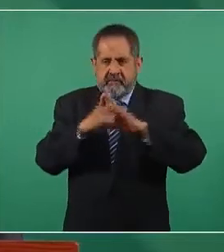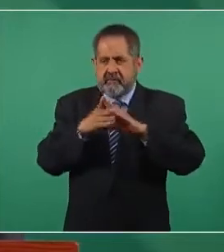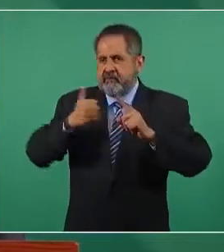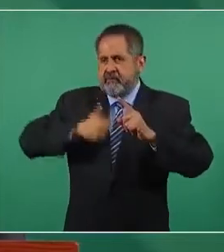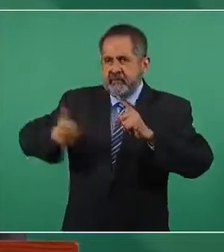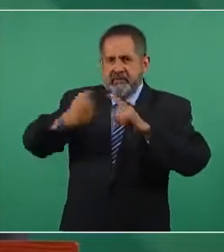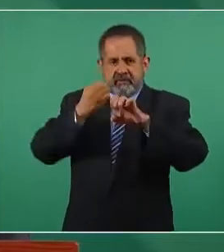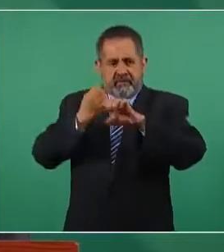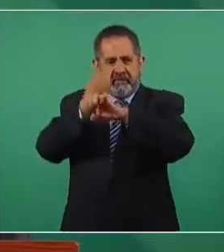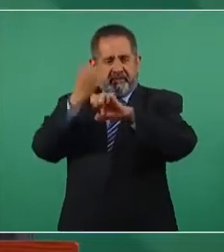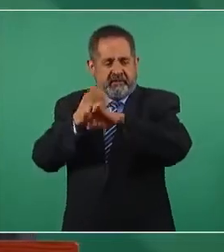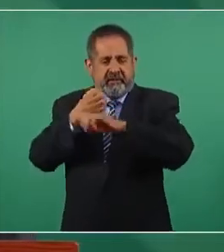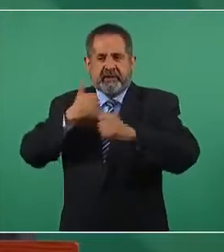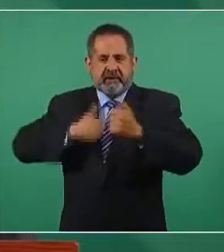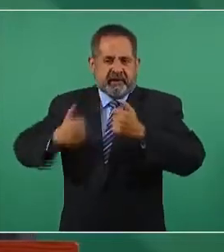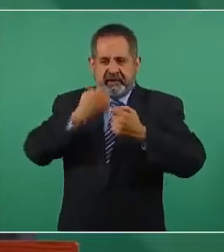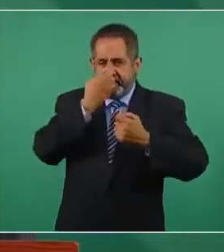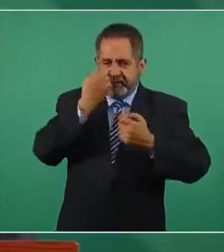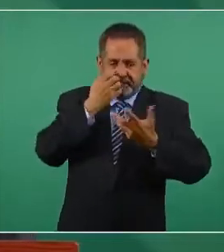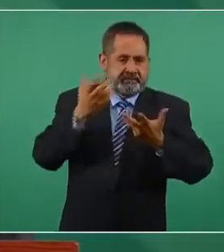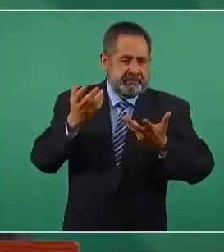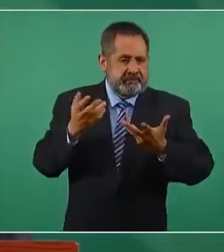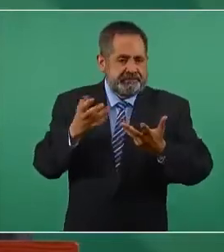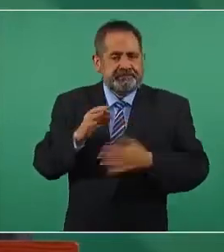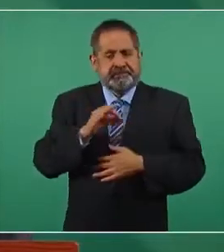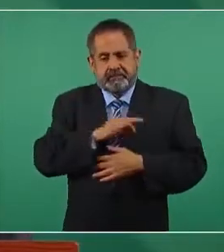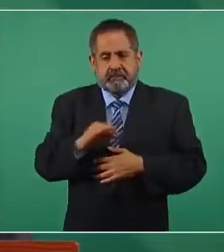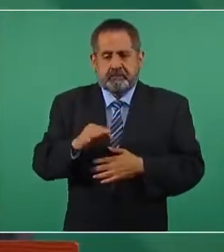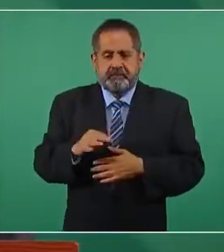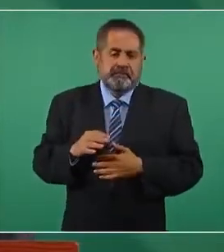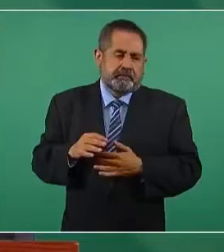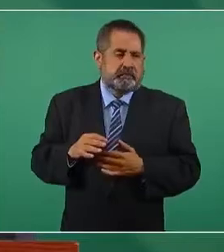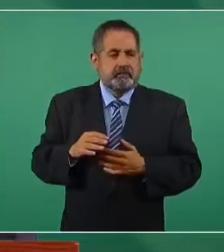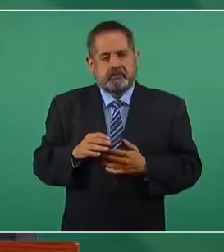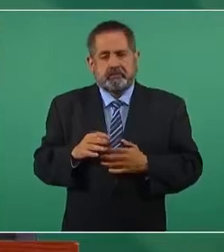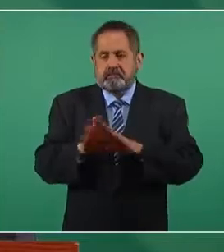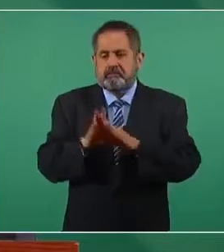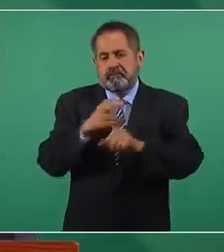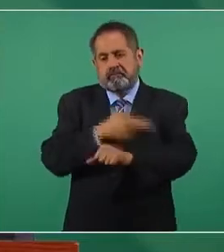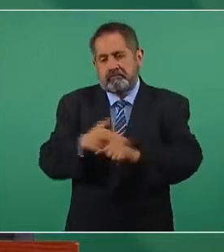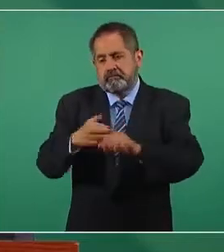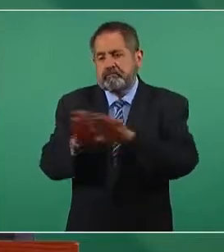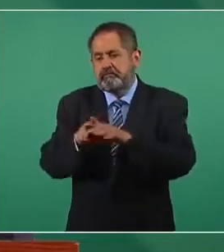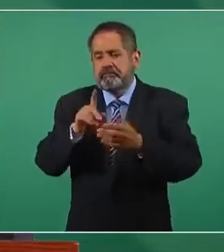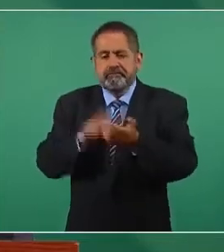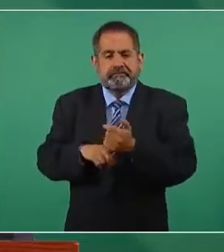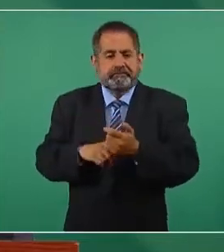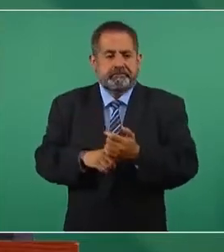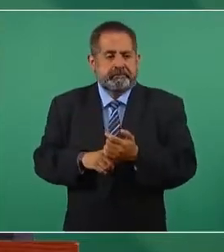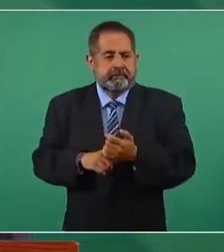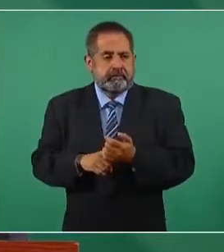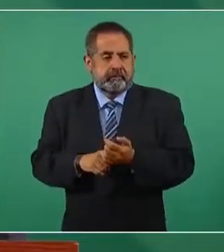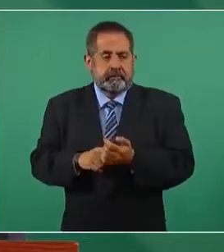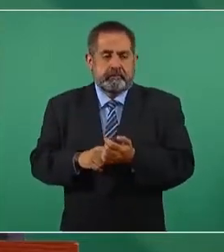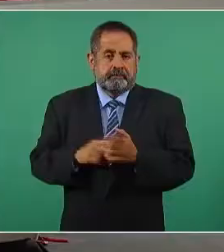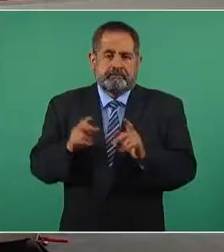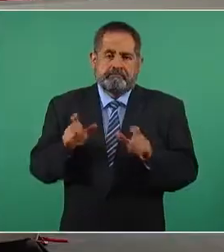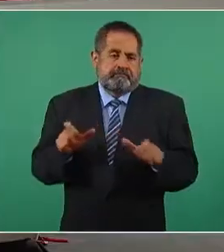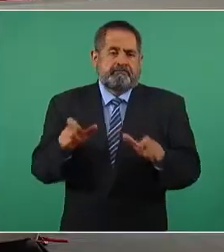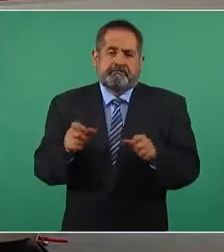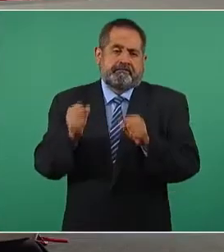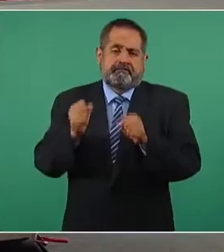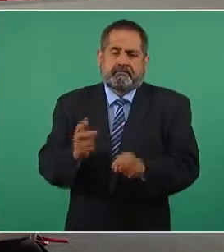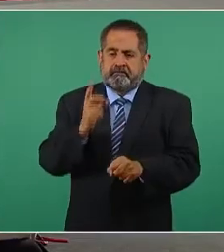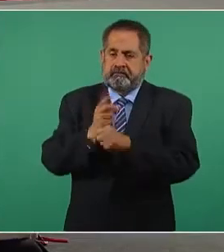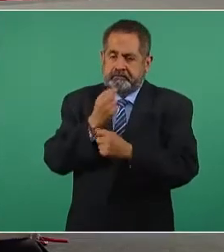estado, incluso que tiene cada escuela, pueden tomar acciones que precisamente no afecten la seguridad de los niños y de